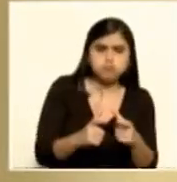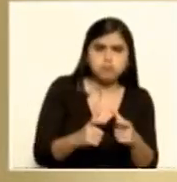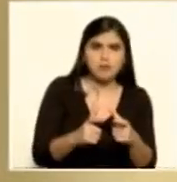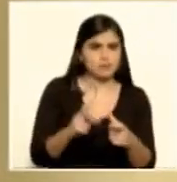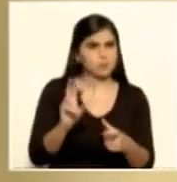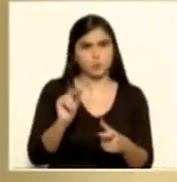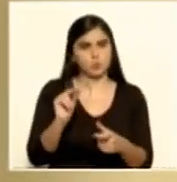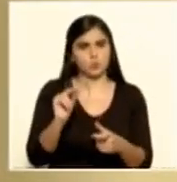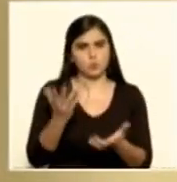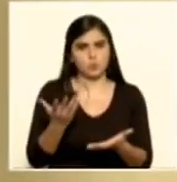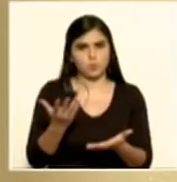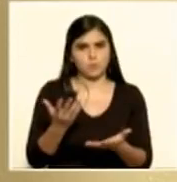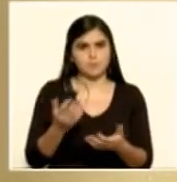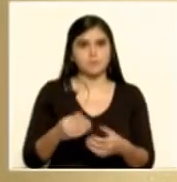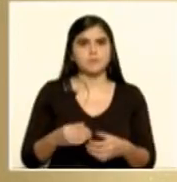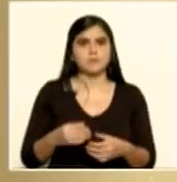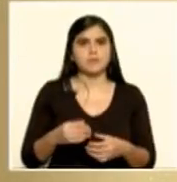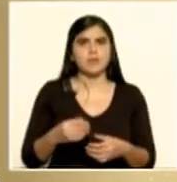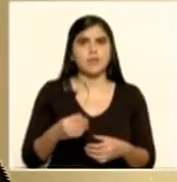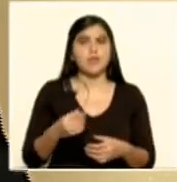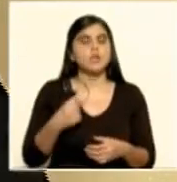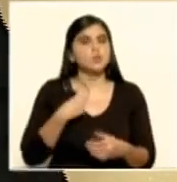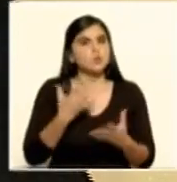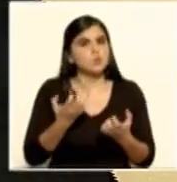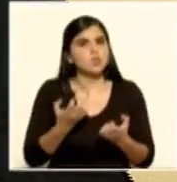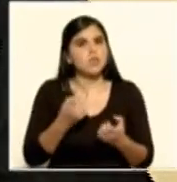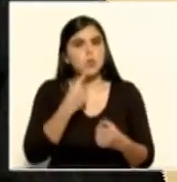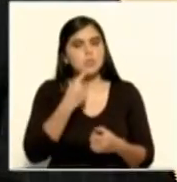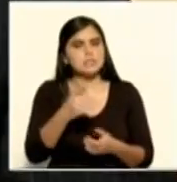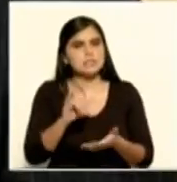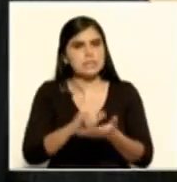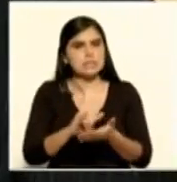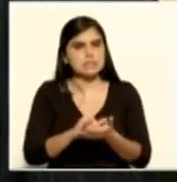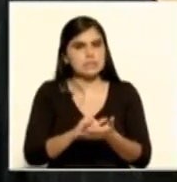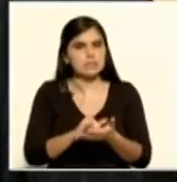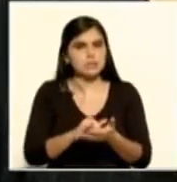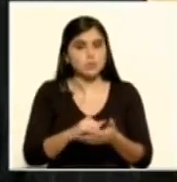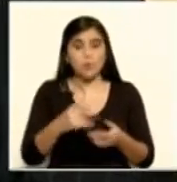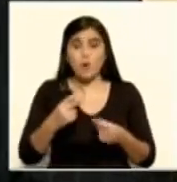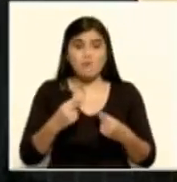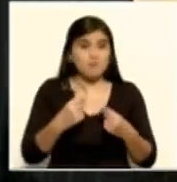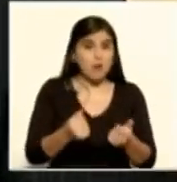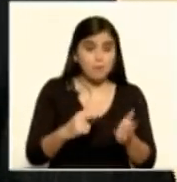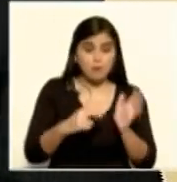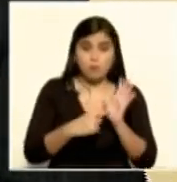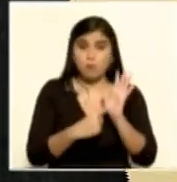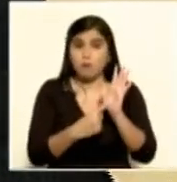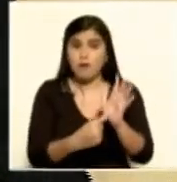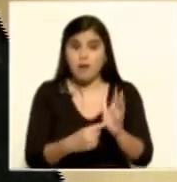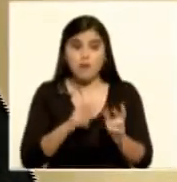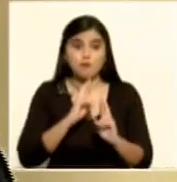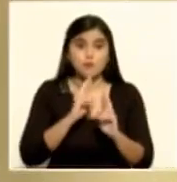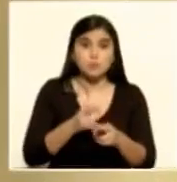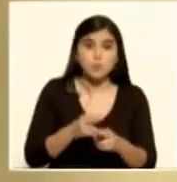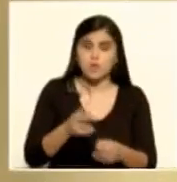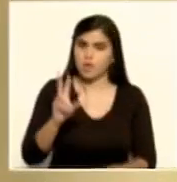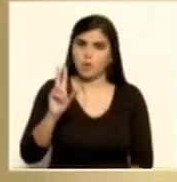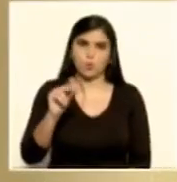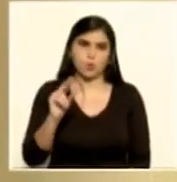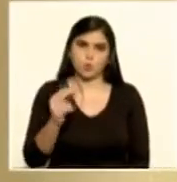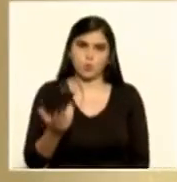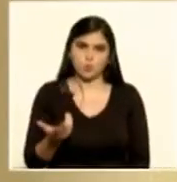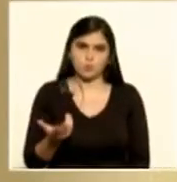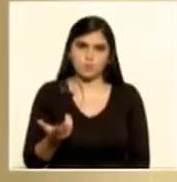de casos. Quiero decir eso claramente, no se verá necesariamente reflejada de forma